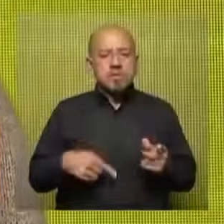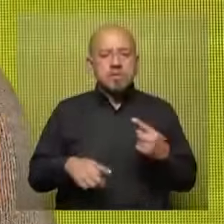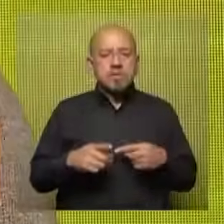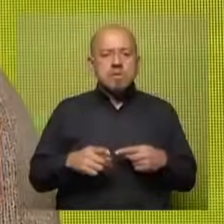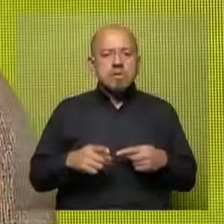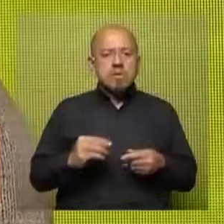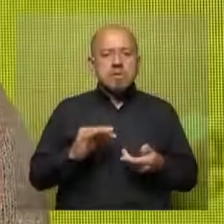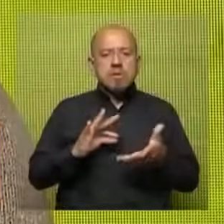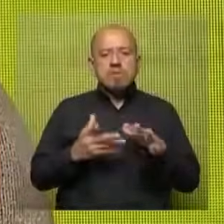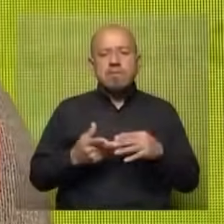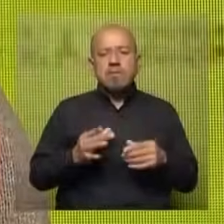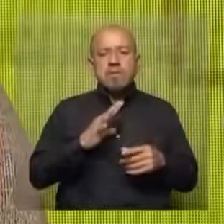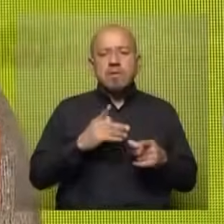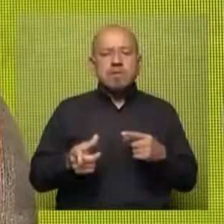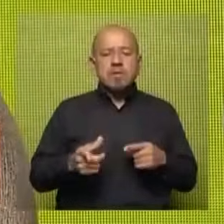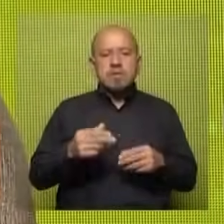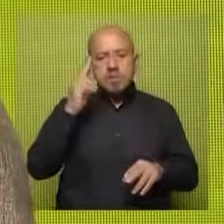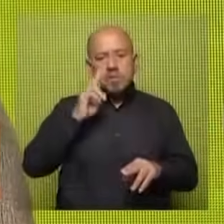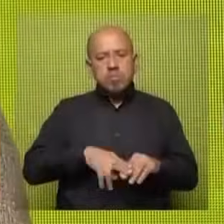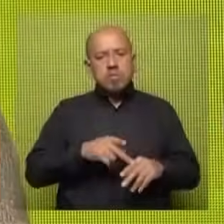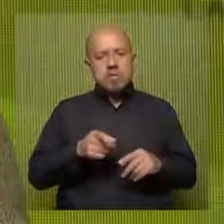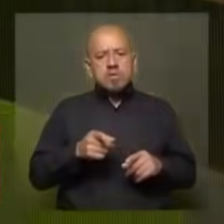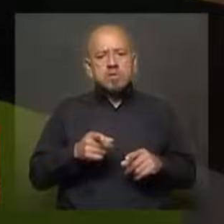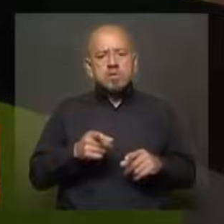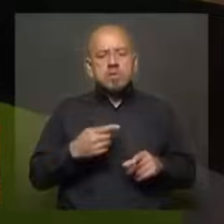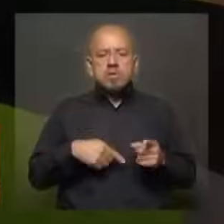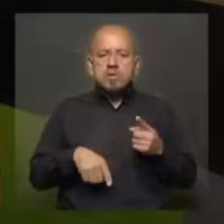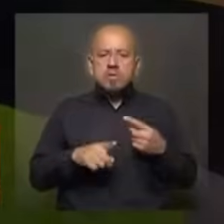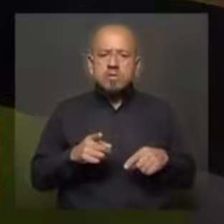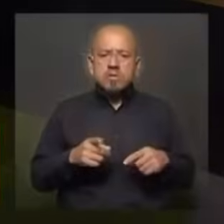de la forma en la que se les da la muerte.